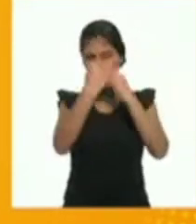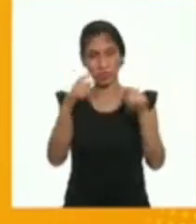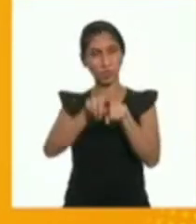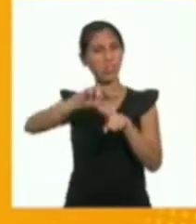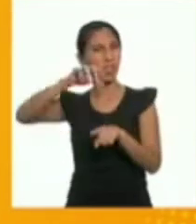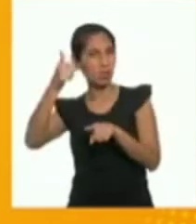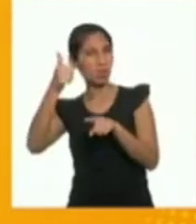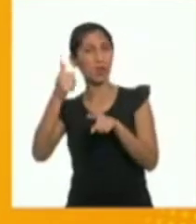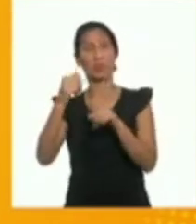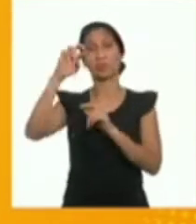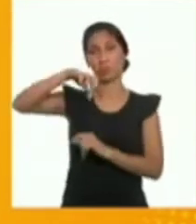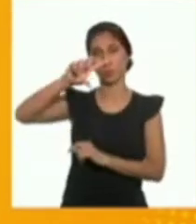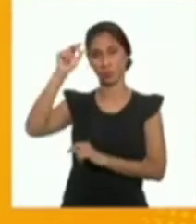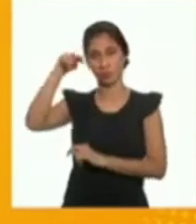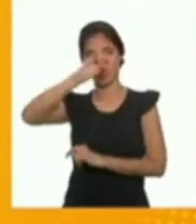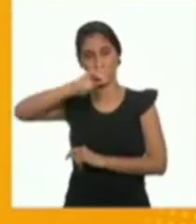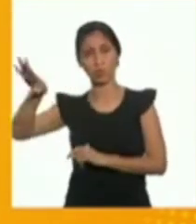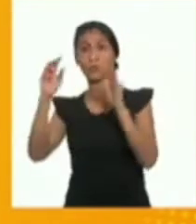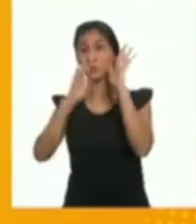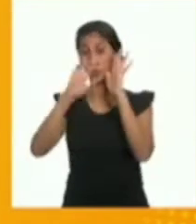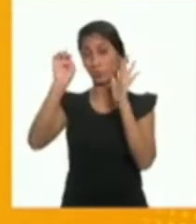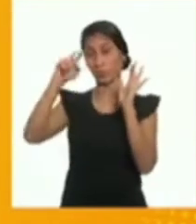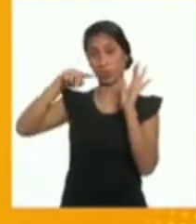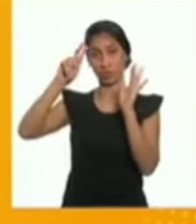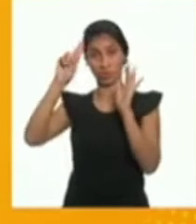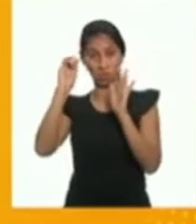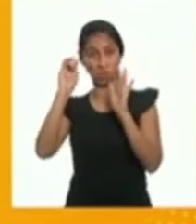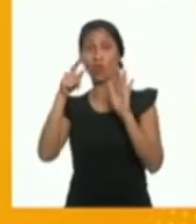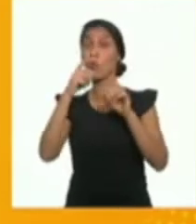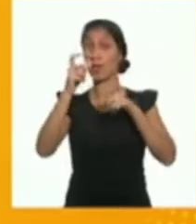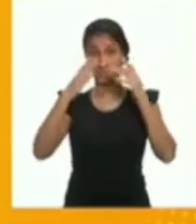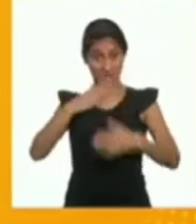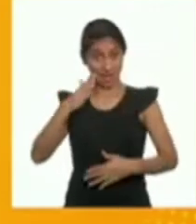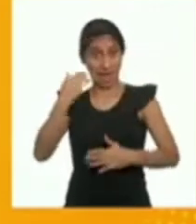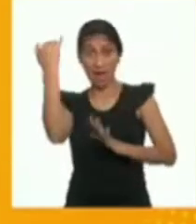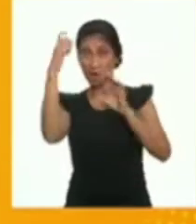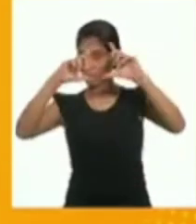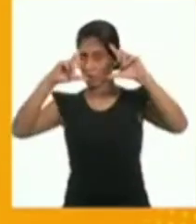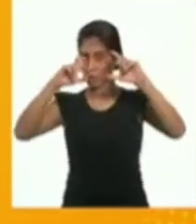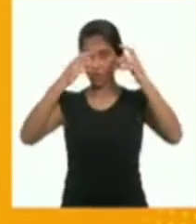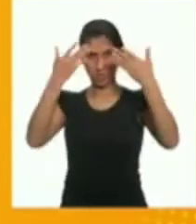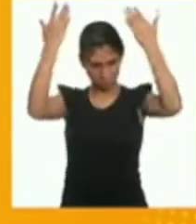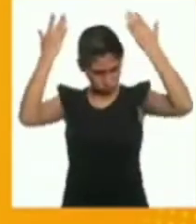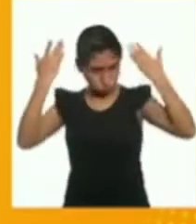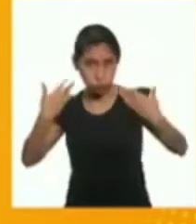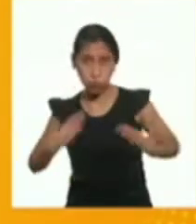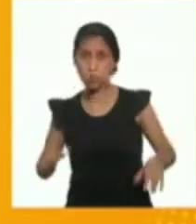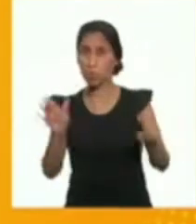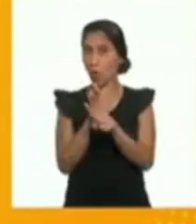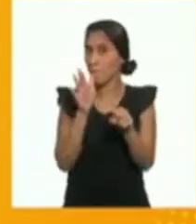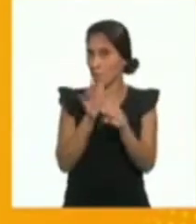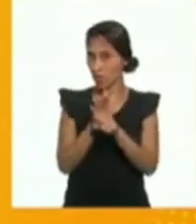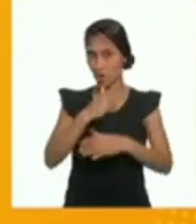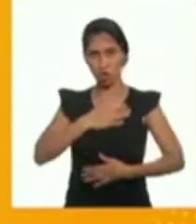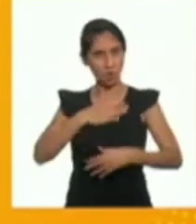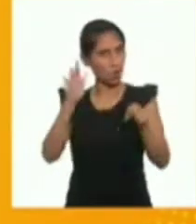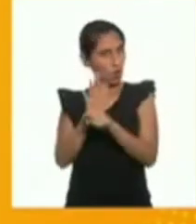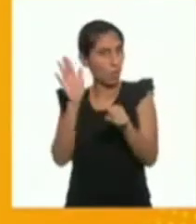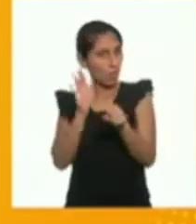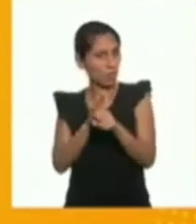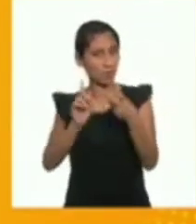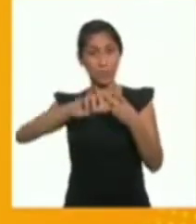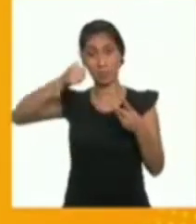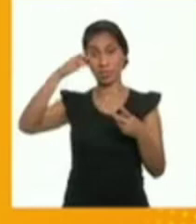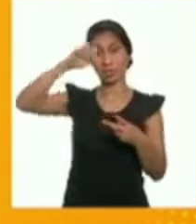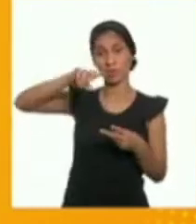entero. Aquí ya veo la figura entera de los personajes. Es el plano ideal para describir las acciones físicas. Otro plano